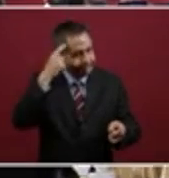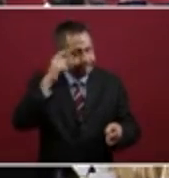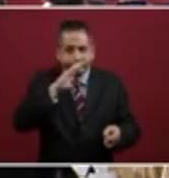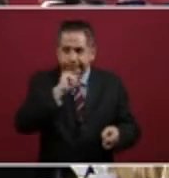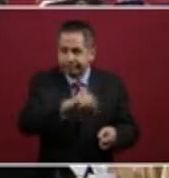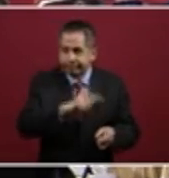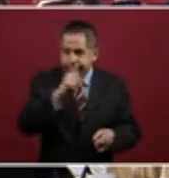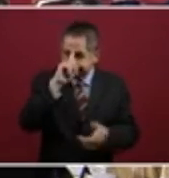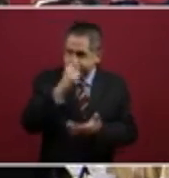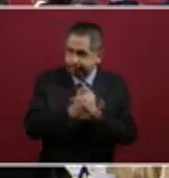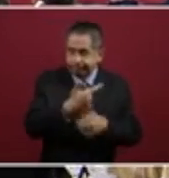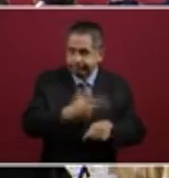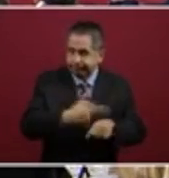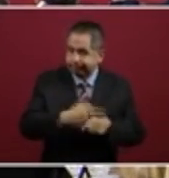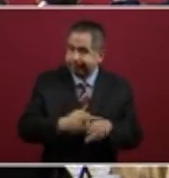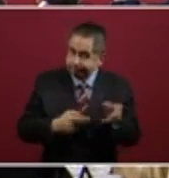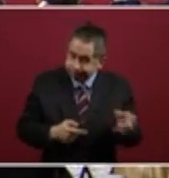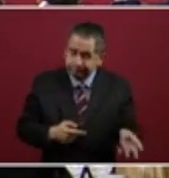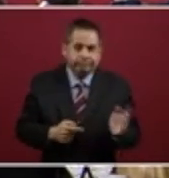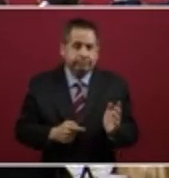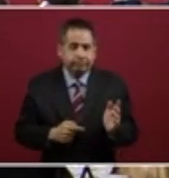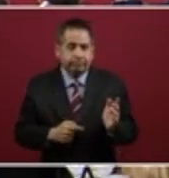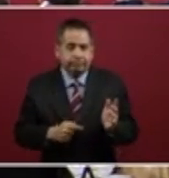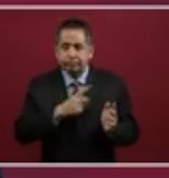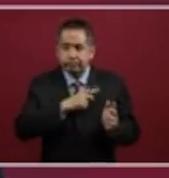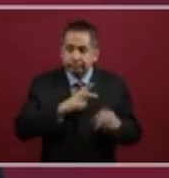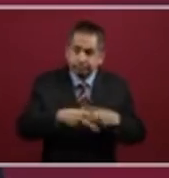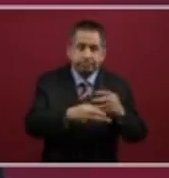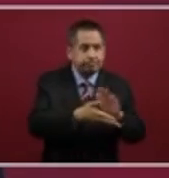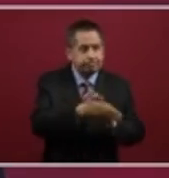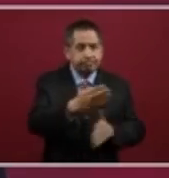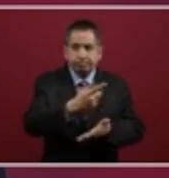que padecen de esa enfermedad y curarse,